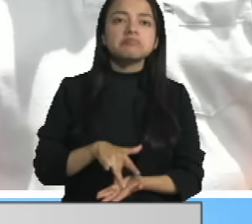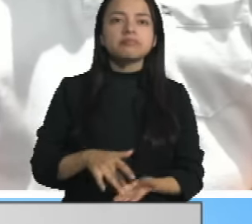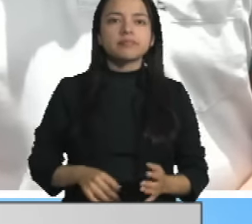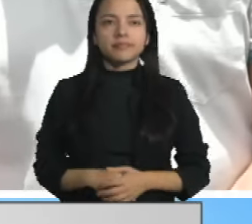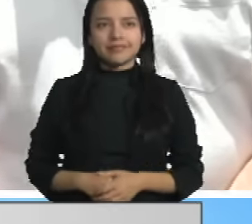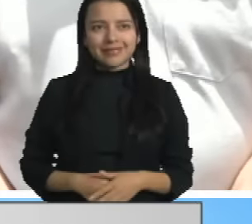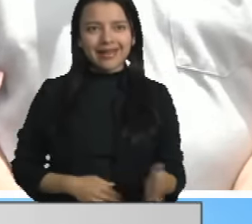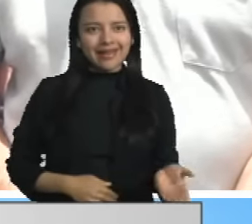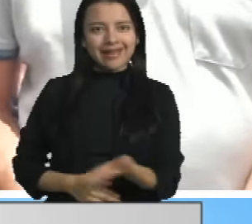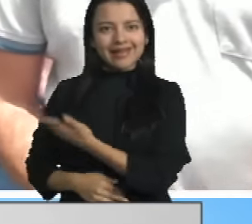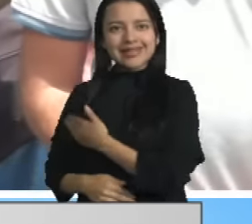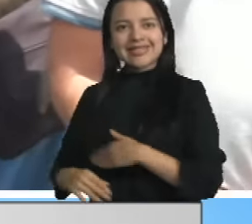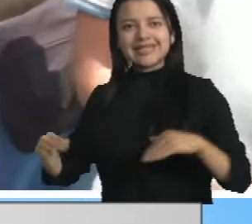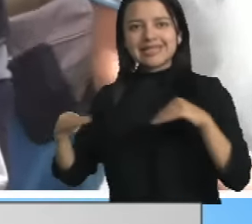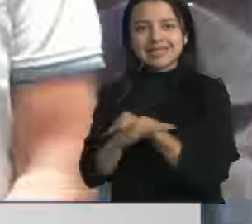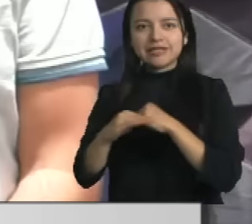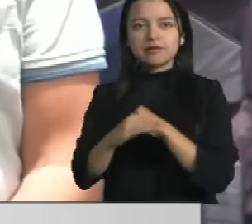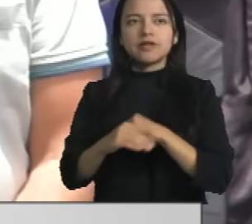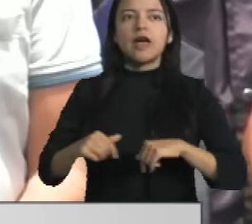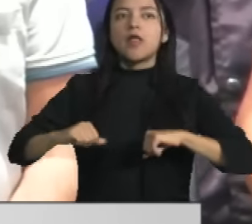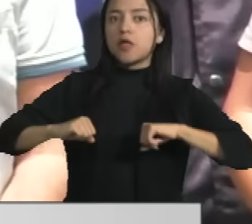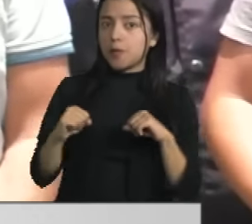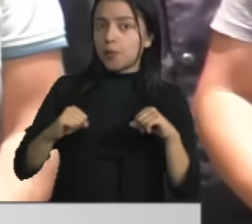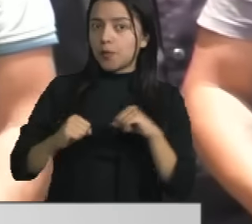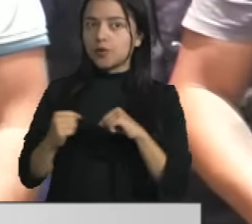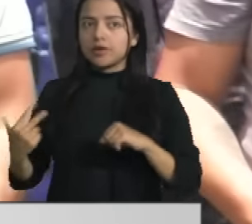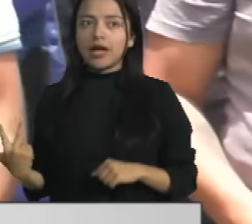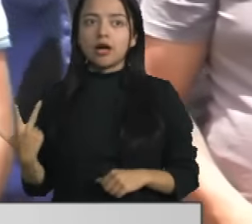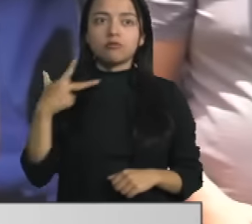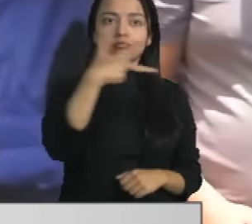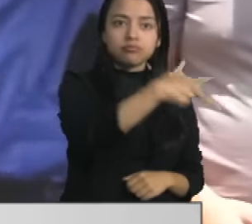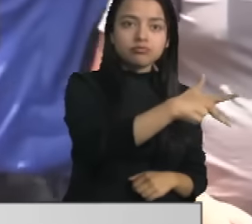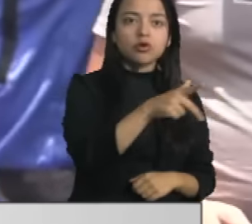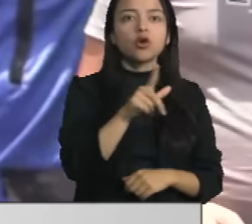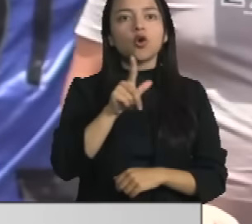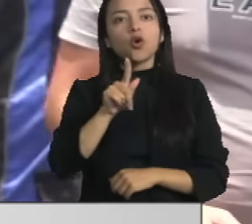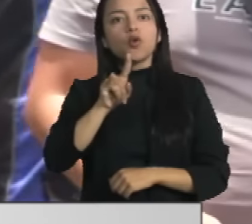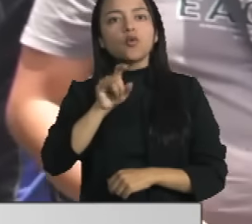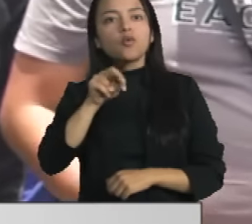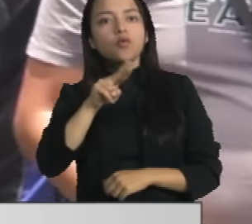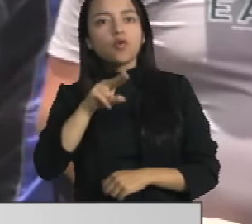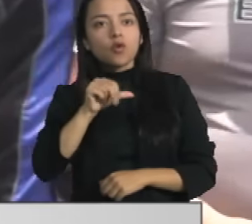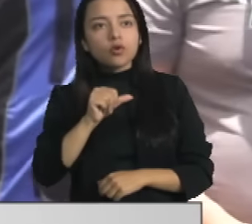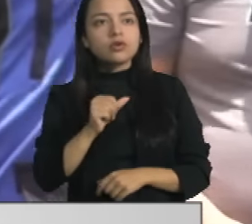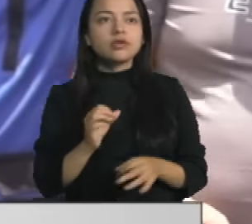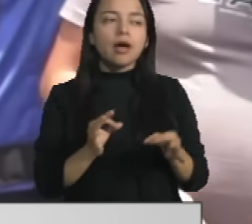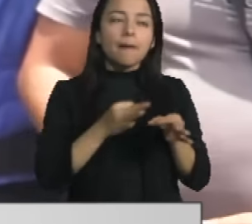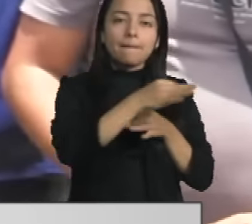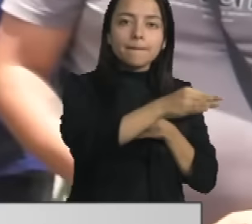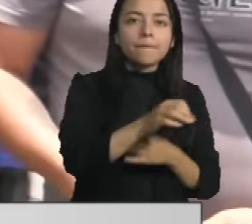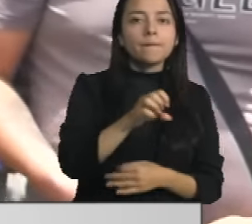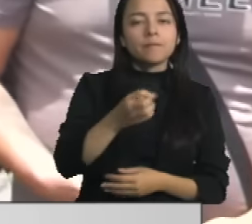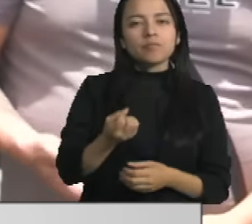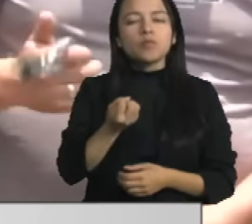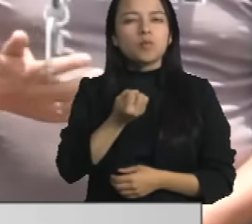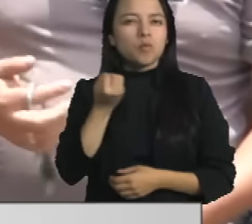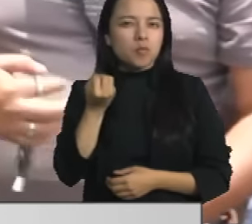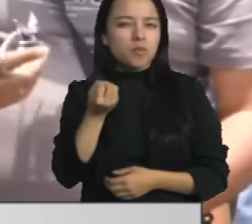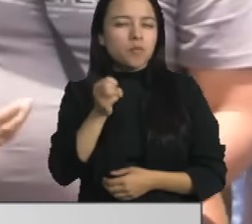es la vía de Bogotá que une a municipios como Funza y Mosquera, justo sobre la salida de la calle 13 de Bogotá.